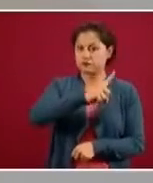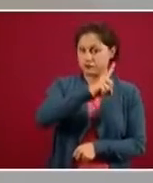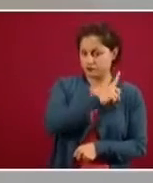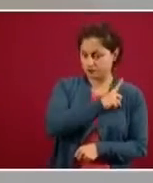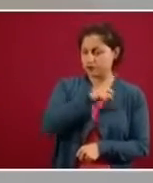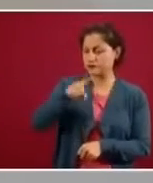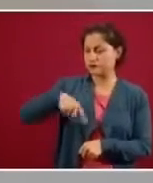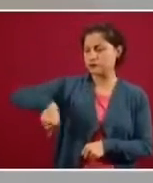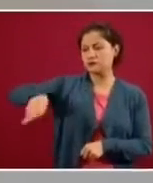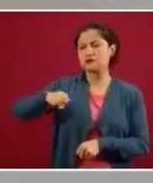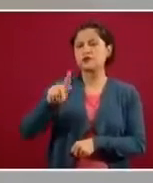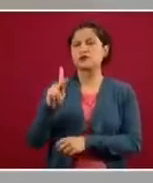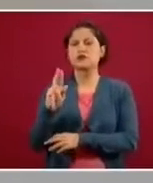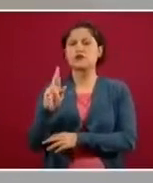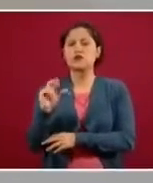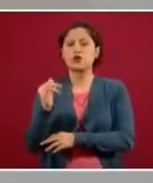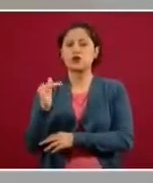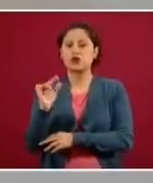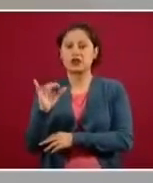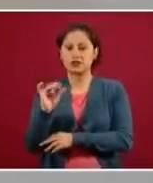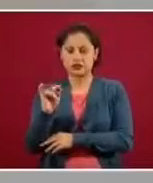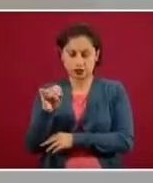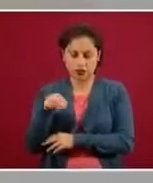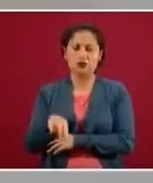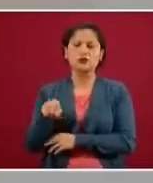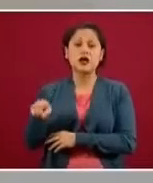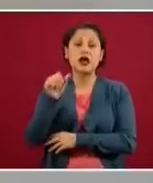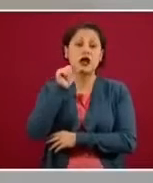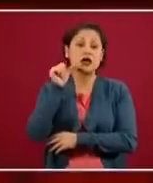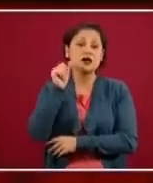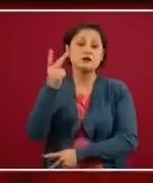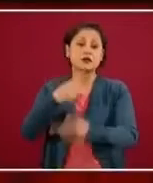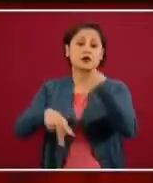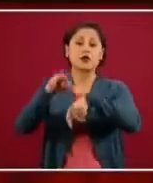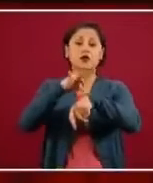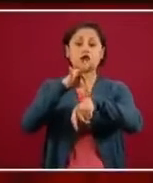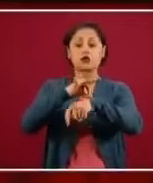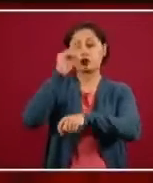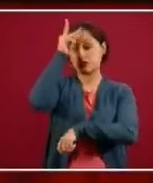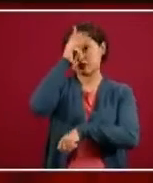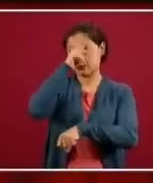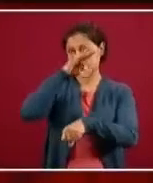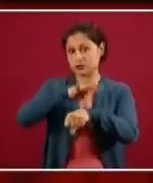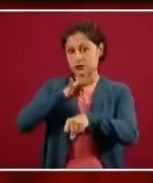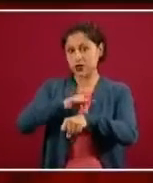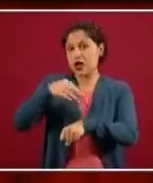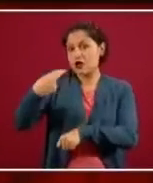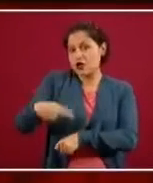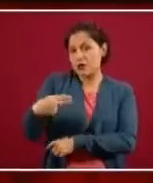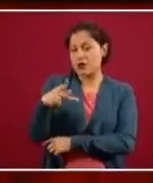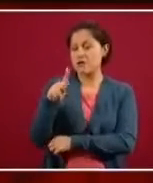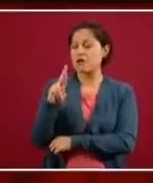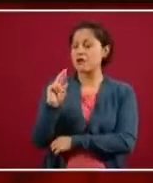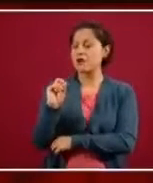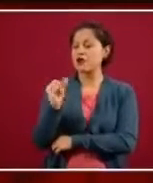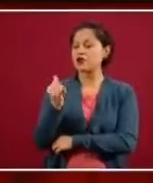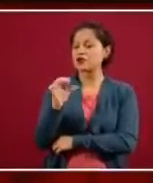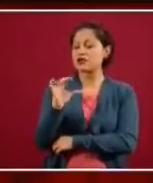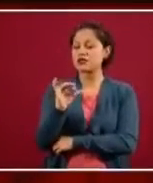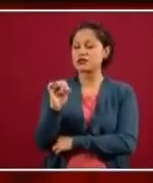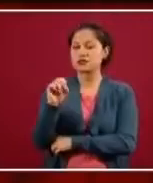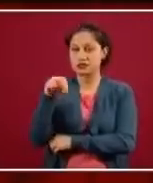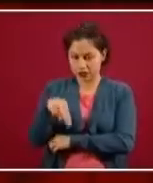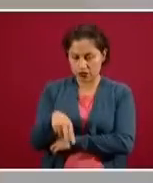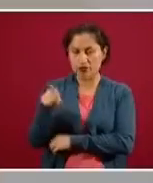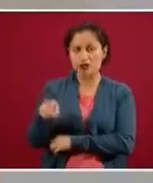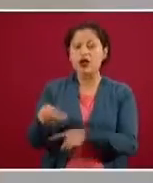consiste, ayer lo digo porque ayer estuvieron nuestros colegas psiquiatras, la proyección es un proceso de la mente en donde